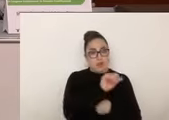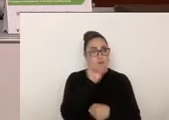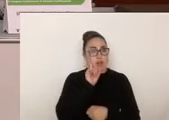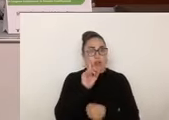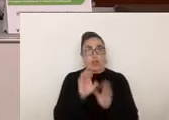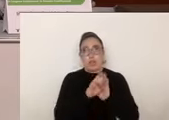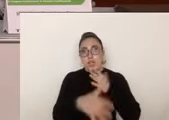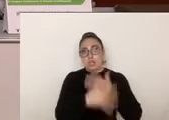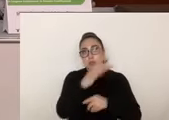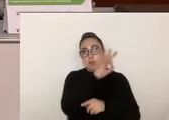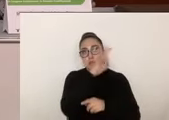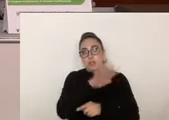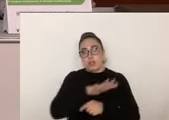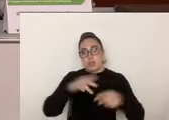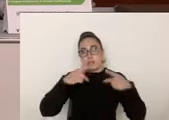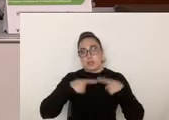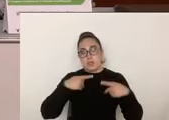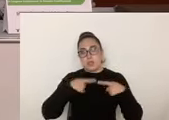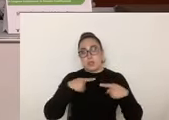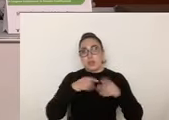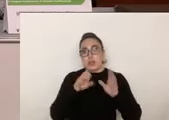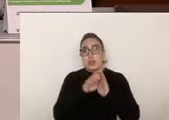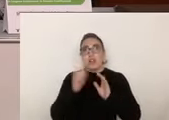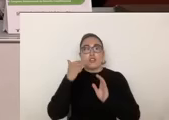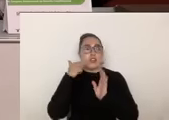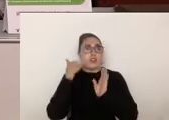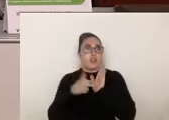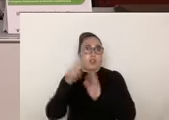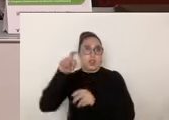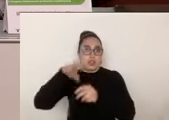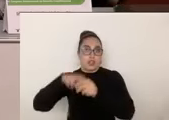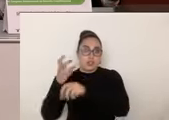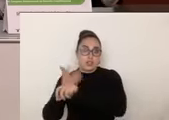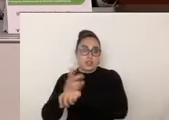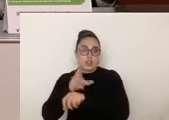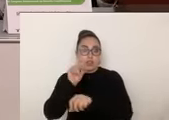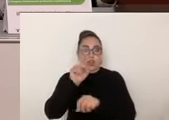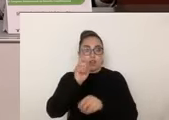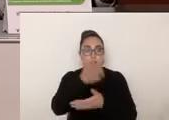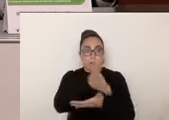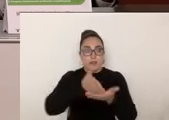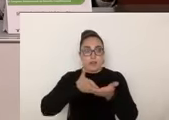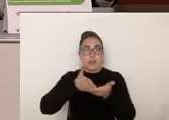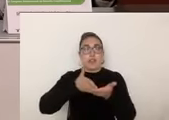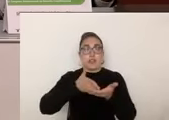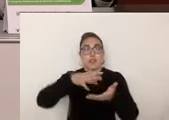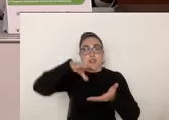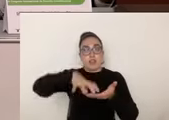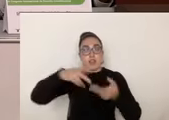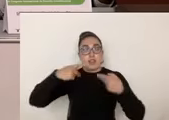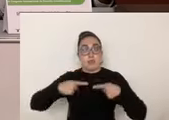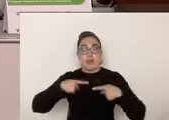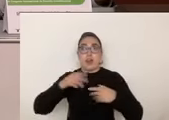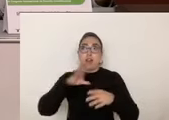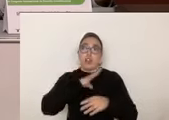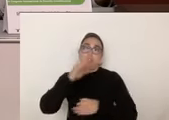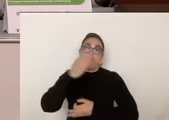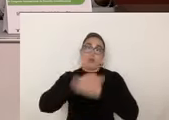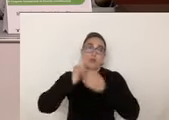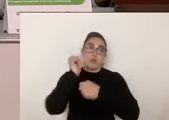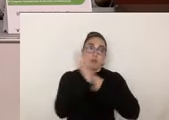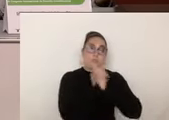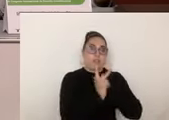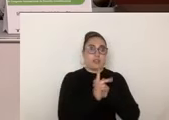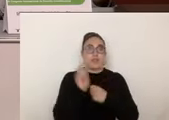población estadounidense, 14,5% como son los negros en Estados Unidos, sino que es la mitad de la población en todos los países. Entonces, esto ofrece una oportunidad